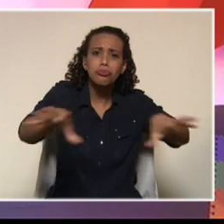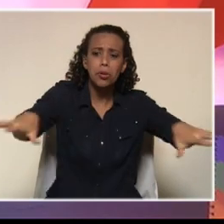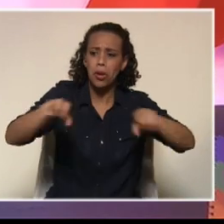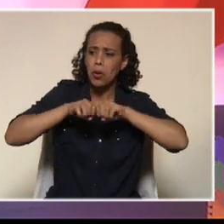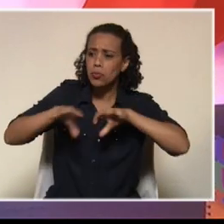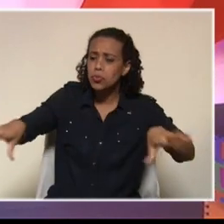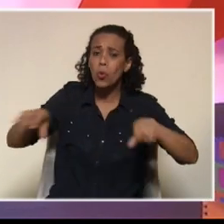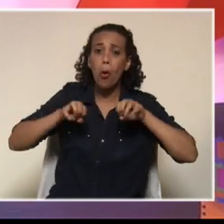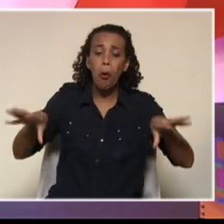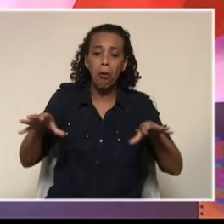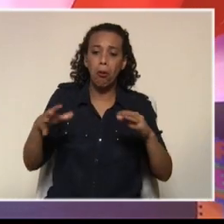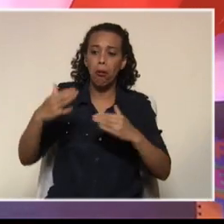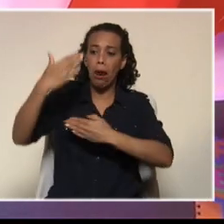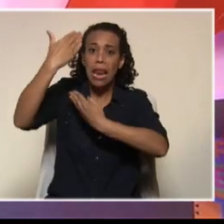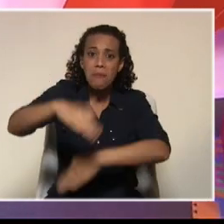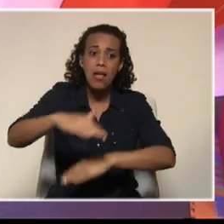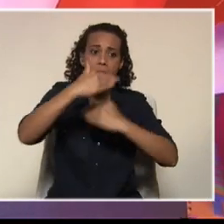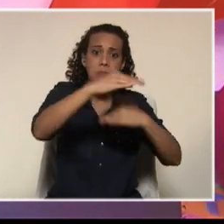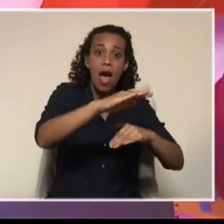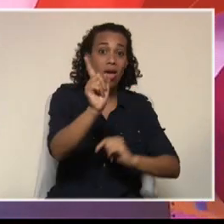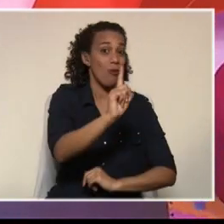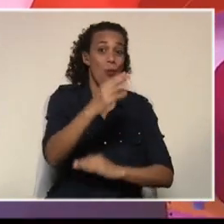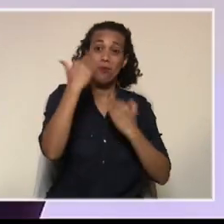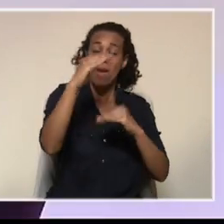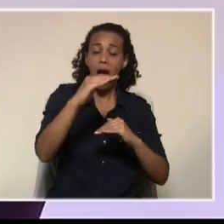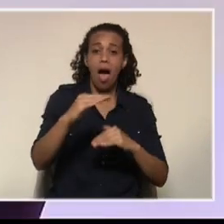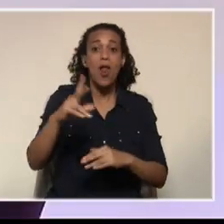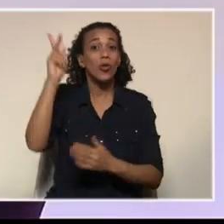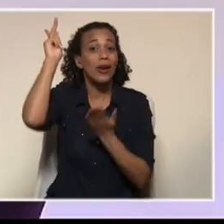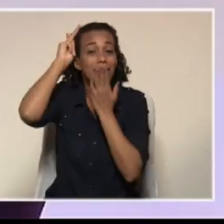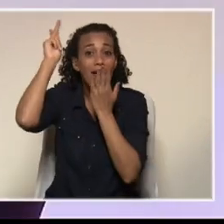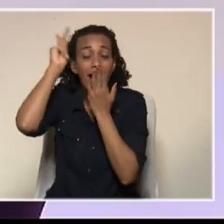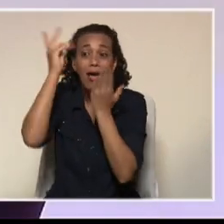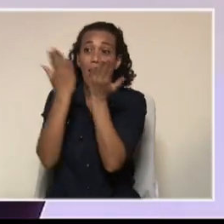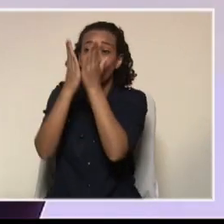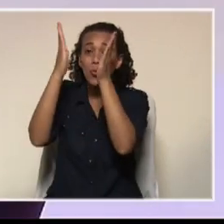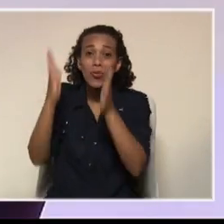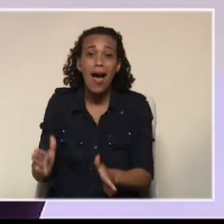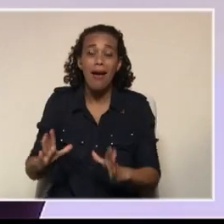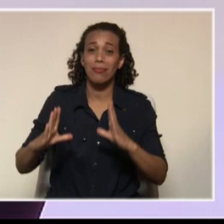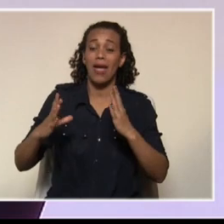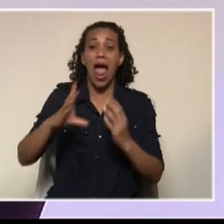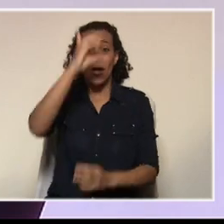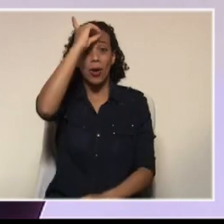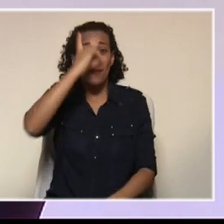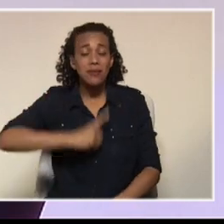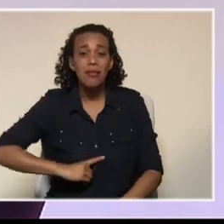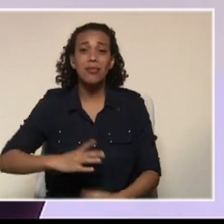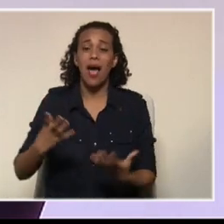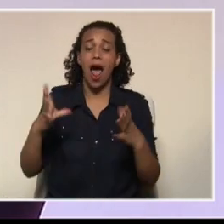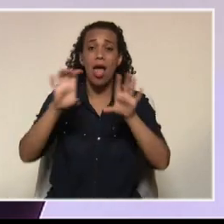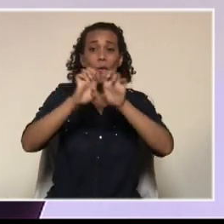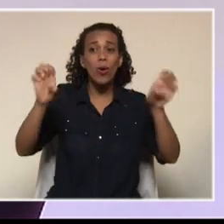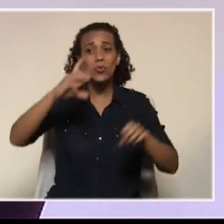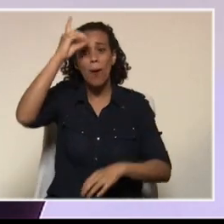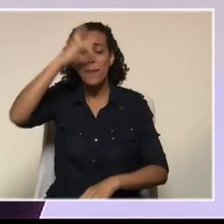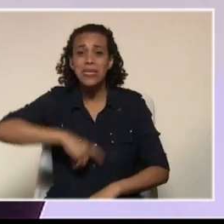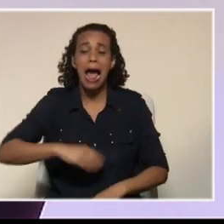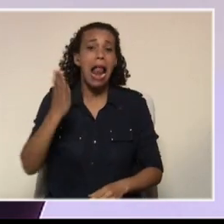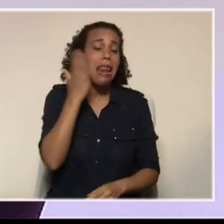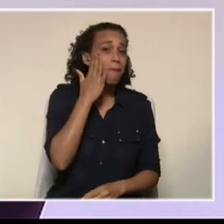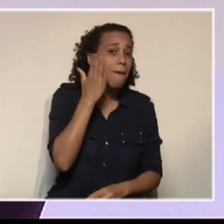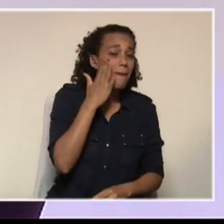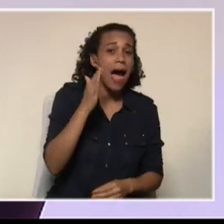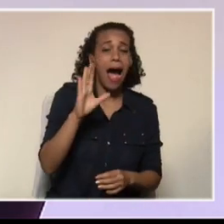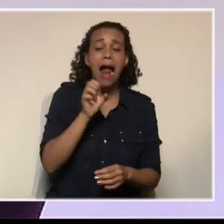más vulnerables, a los sectores rurales, indígenas, a los estudiantes con discapacidad, a las madres de casa, a los